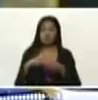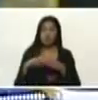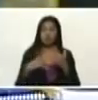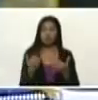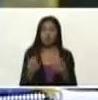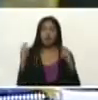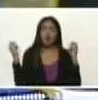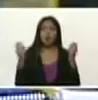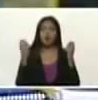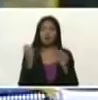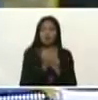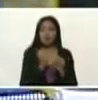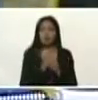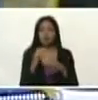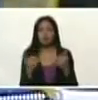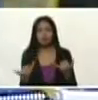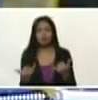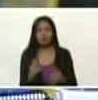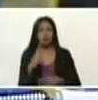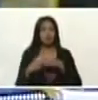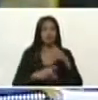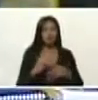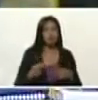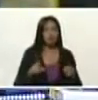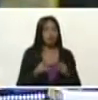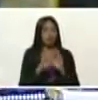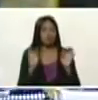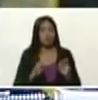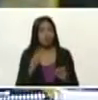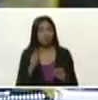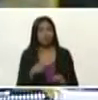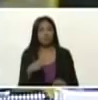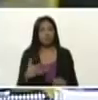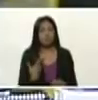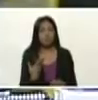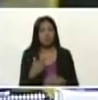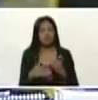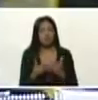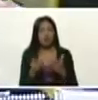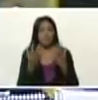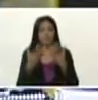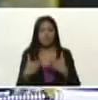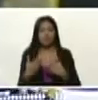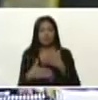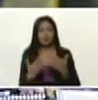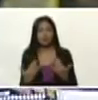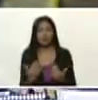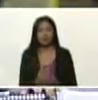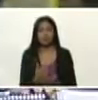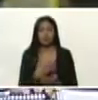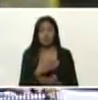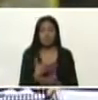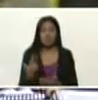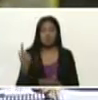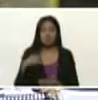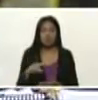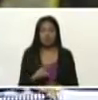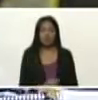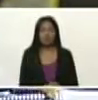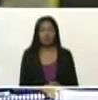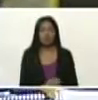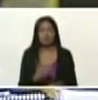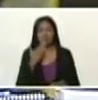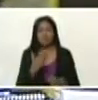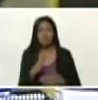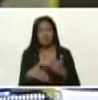esta jornada de trabajo productiva desde esta empresa. Yo quiero tener, como lo pedí